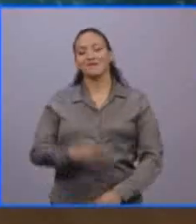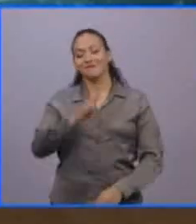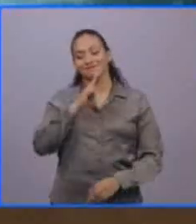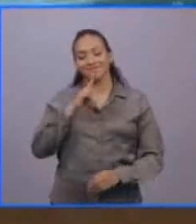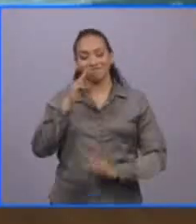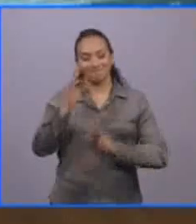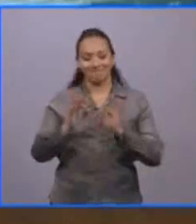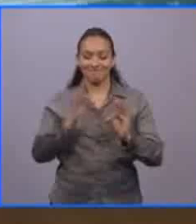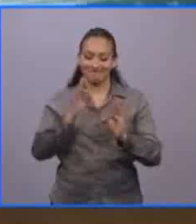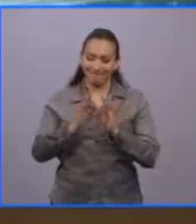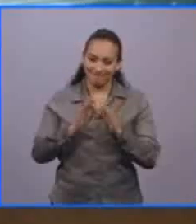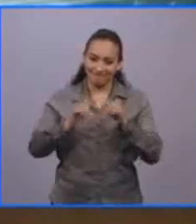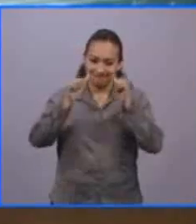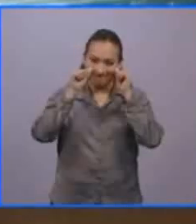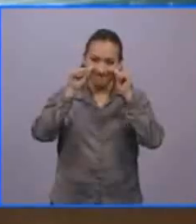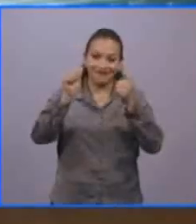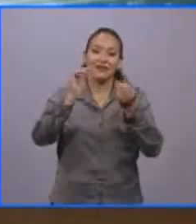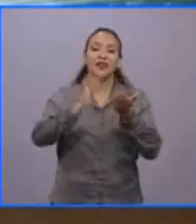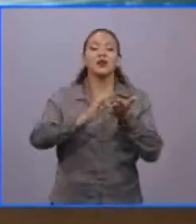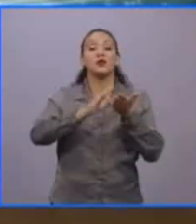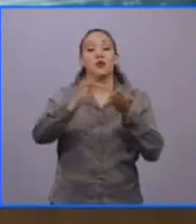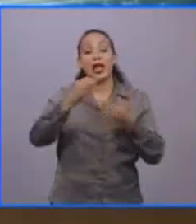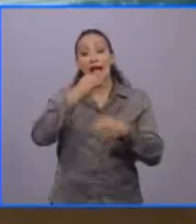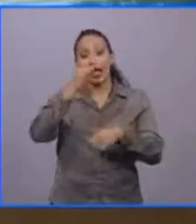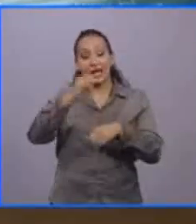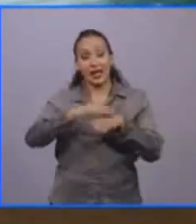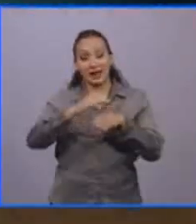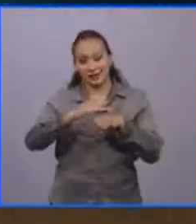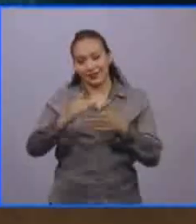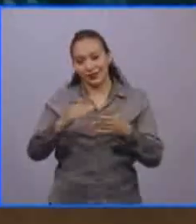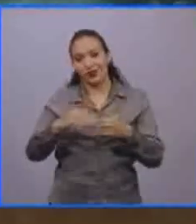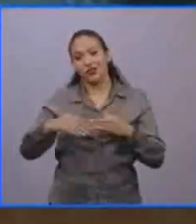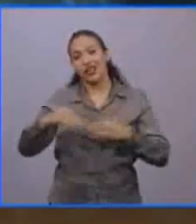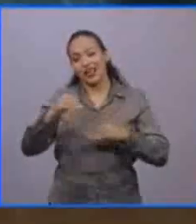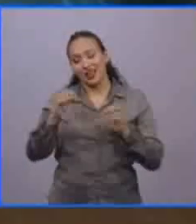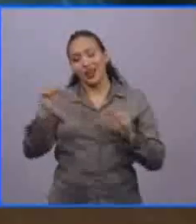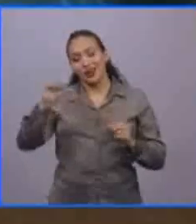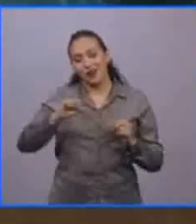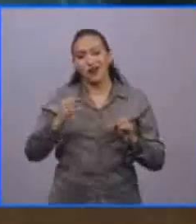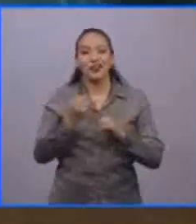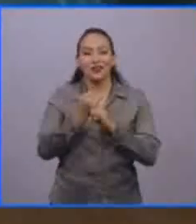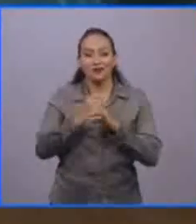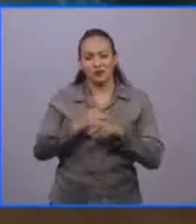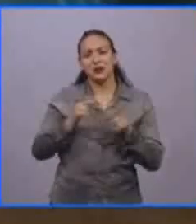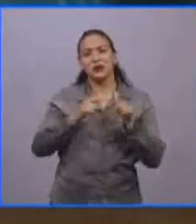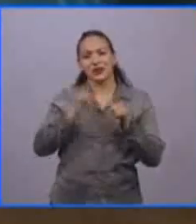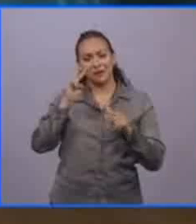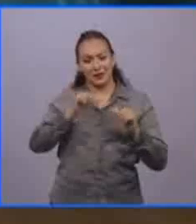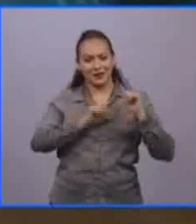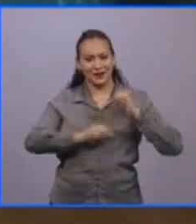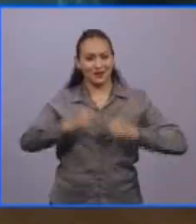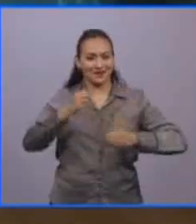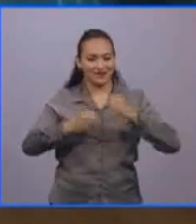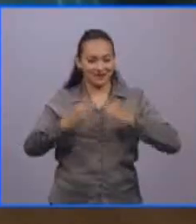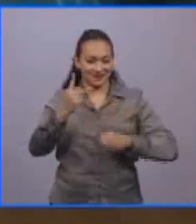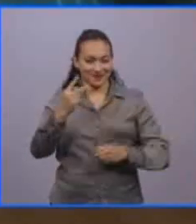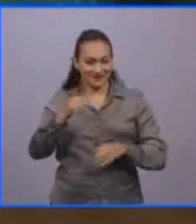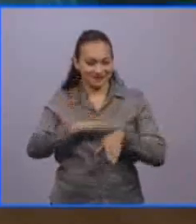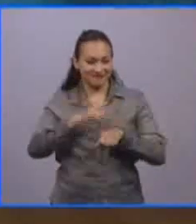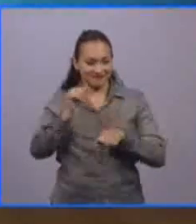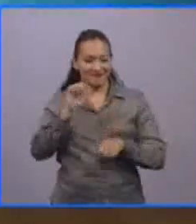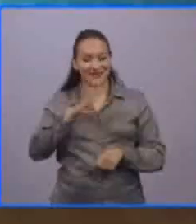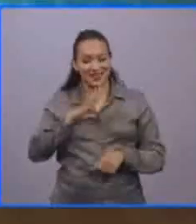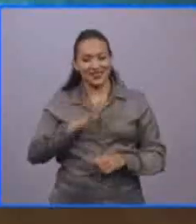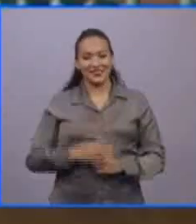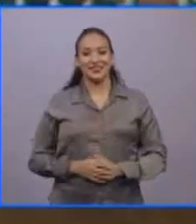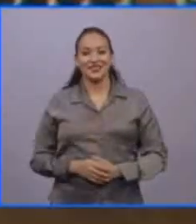Llegamos al final de este espacio informativo, no sin antes agradecerle su preferencia e invitarle a permanecer en la señal del canal del Poder